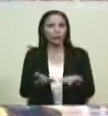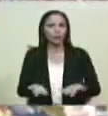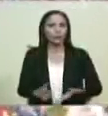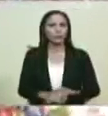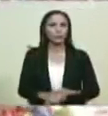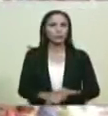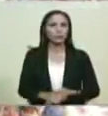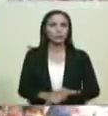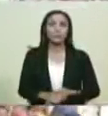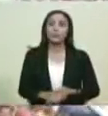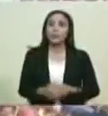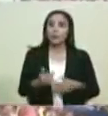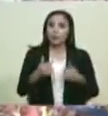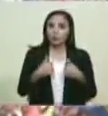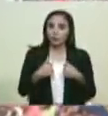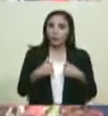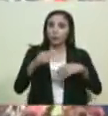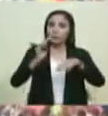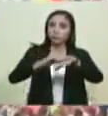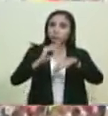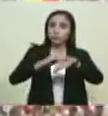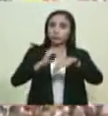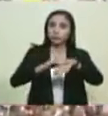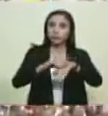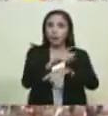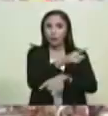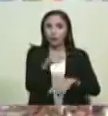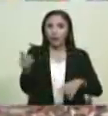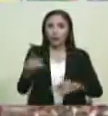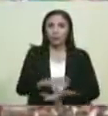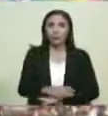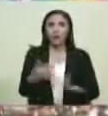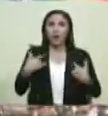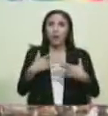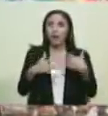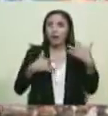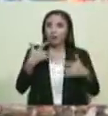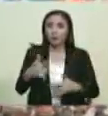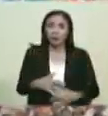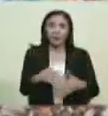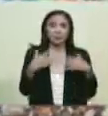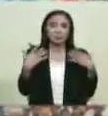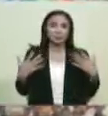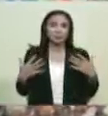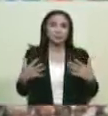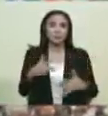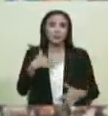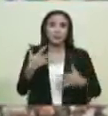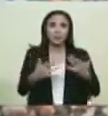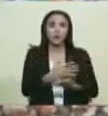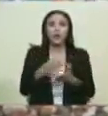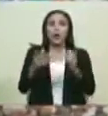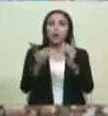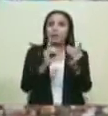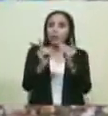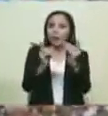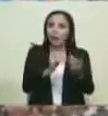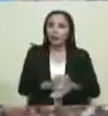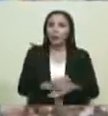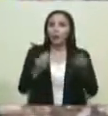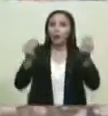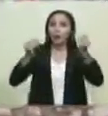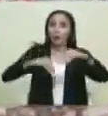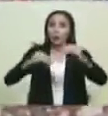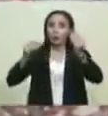yo voy a convocar a una gran jornada de diálogo nacional para un acuerdo